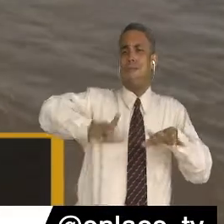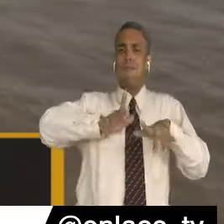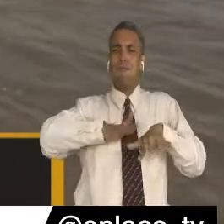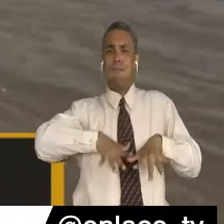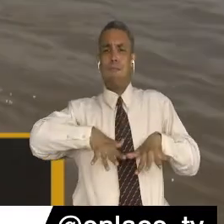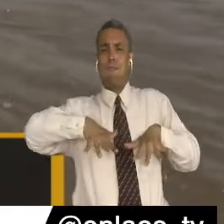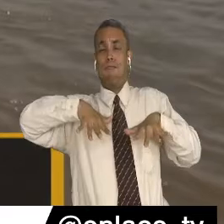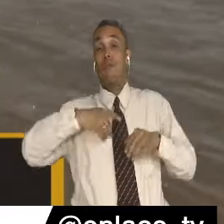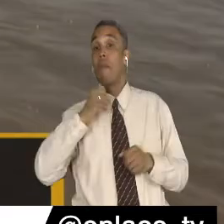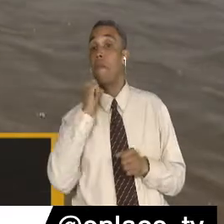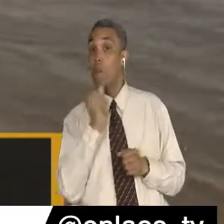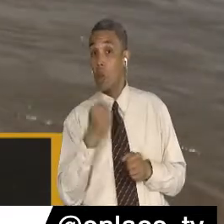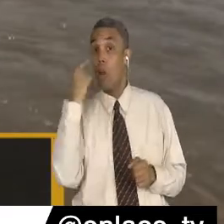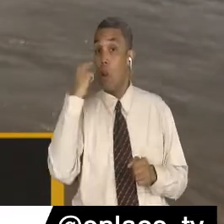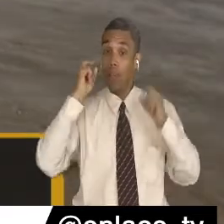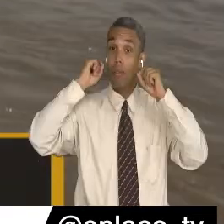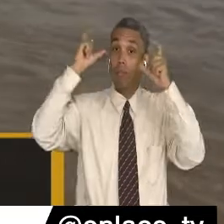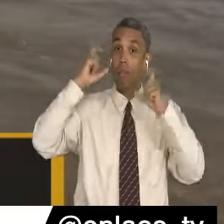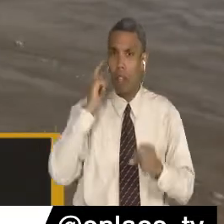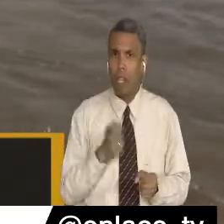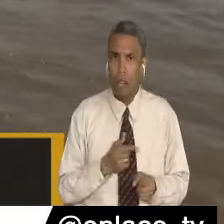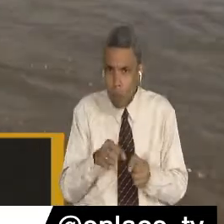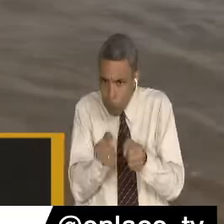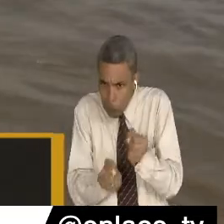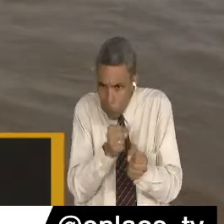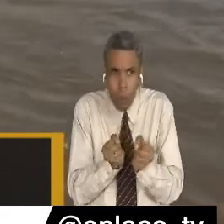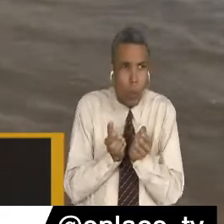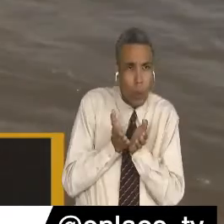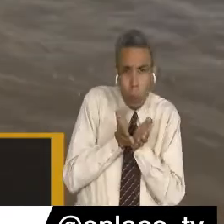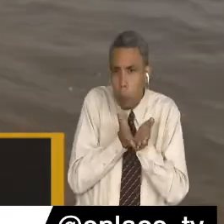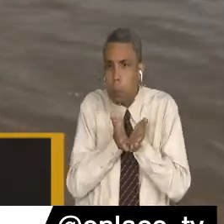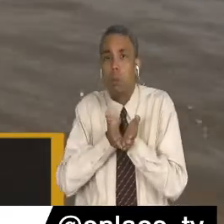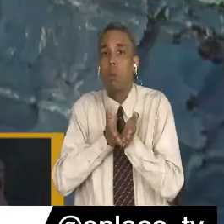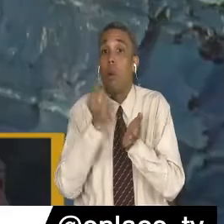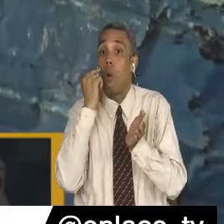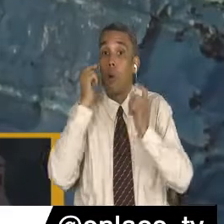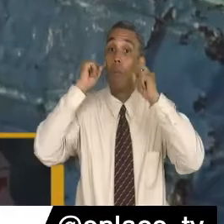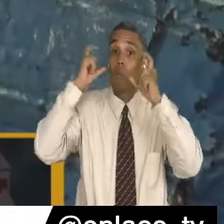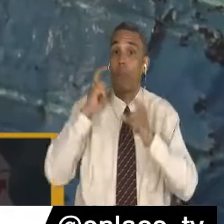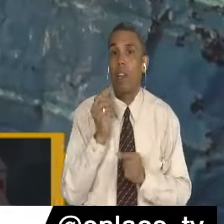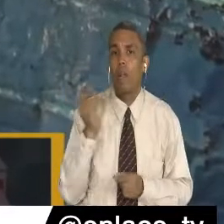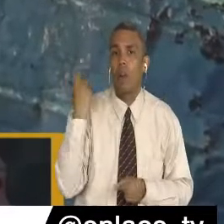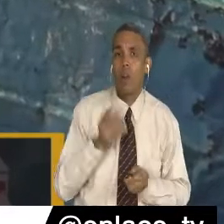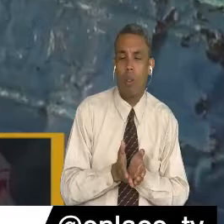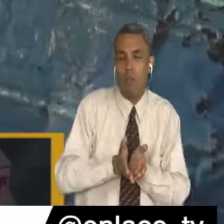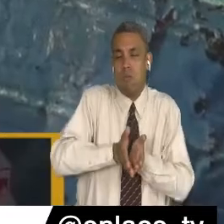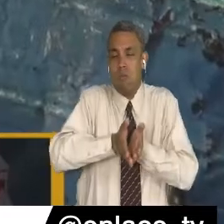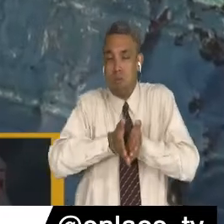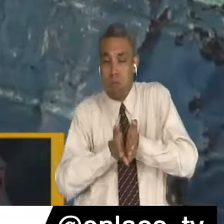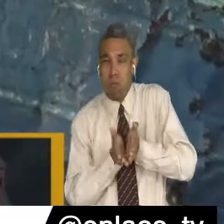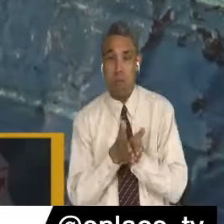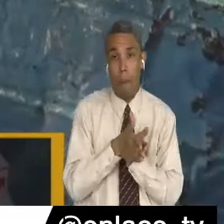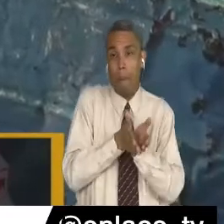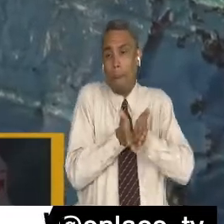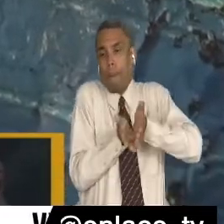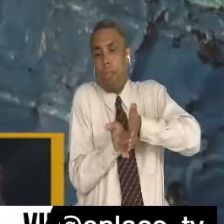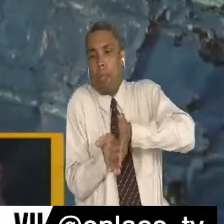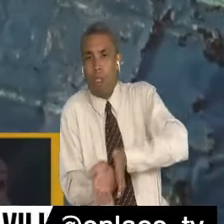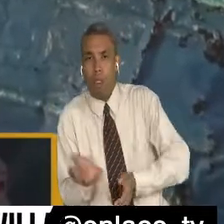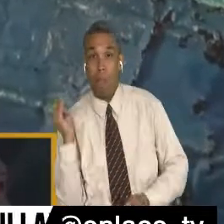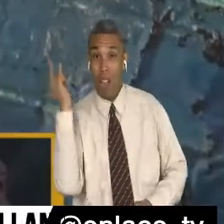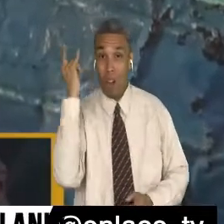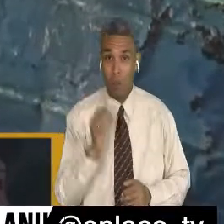como transportadores tenemos que tener mucho cuidado, más que todo la seguridad, es lo más importante en el río Magdalena. Todos sus pasajeros